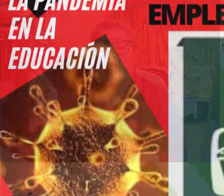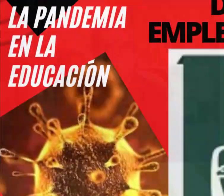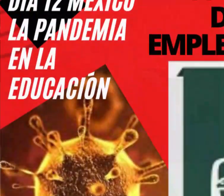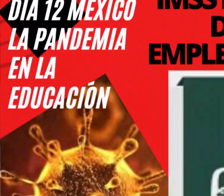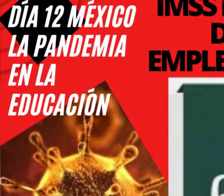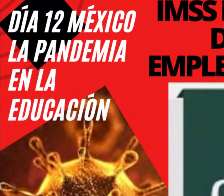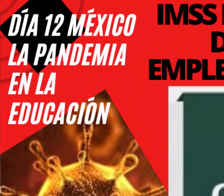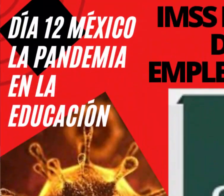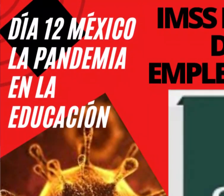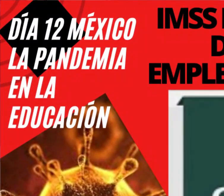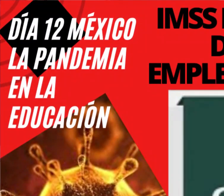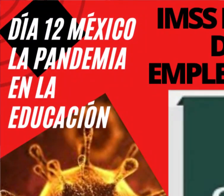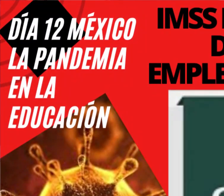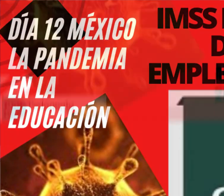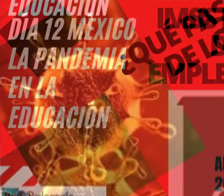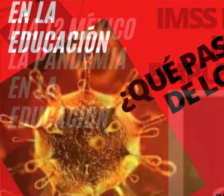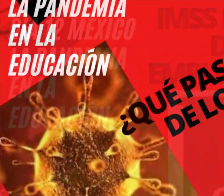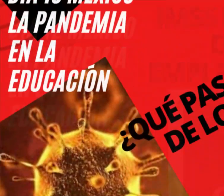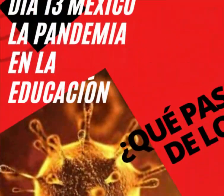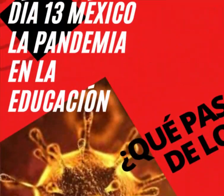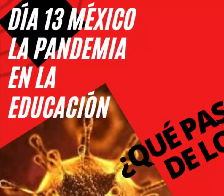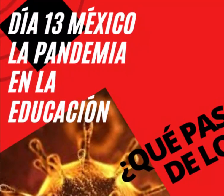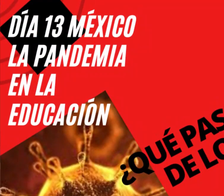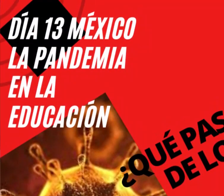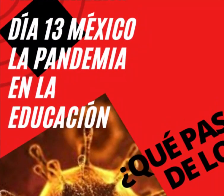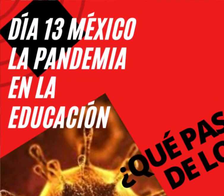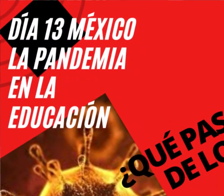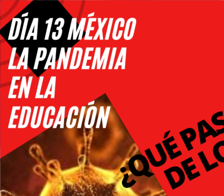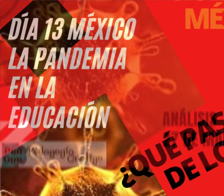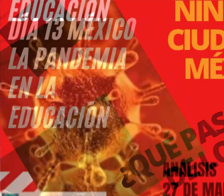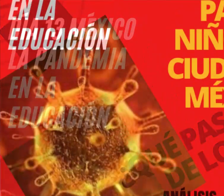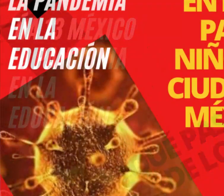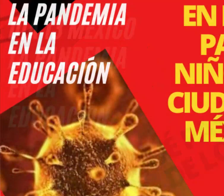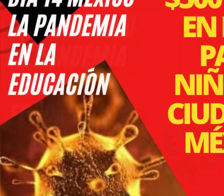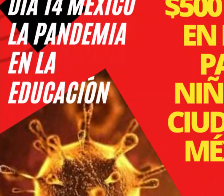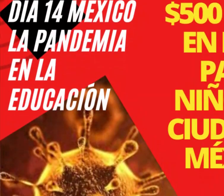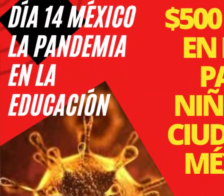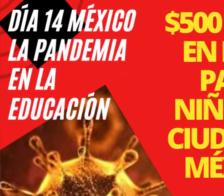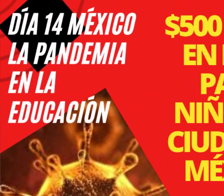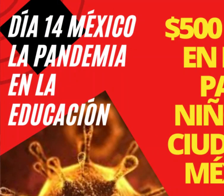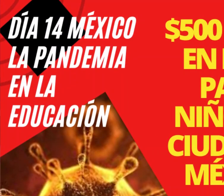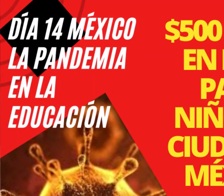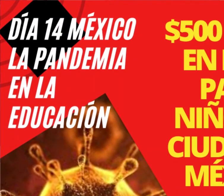videos de los que he estado recomendando para que observes estímulos que ayudan en este caso a